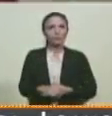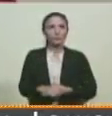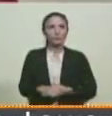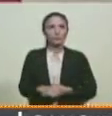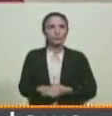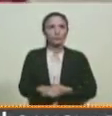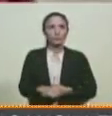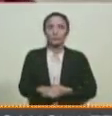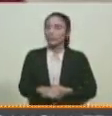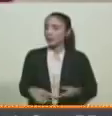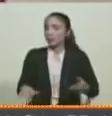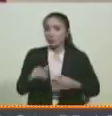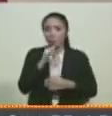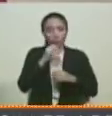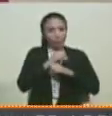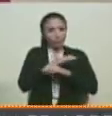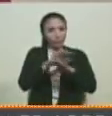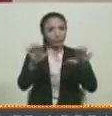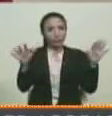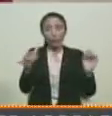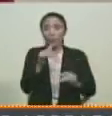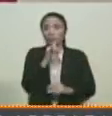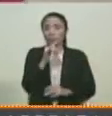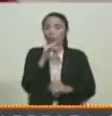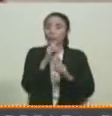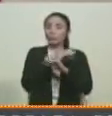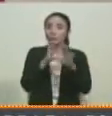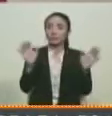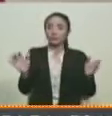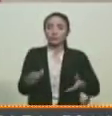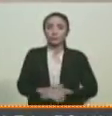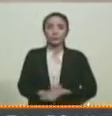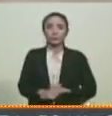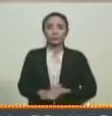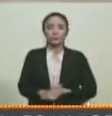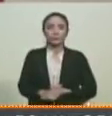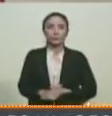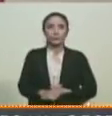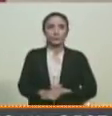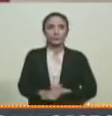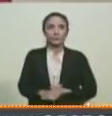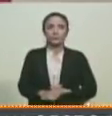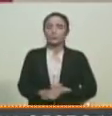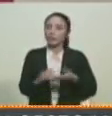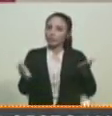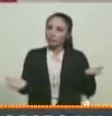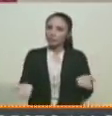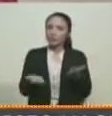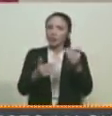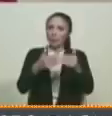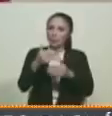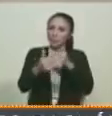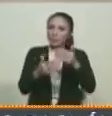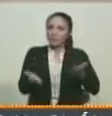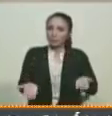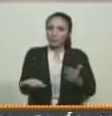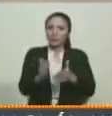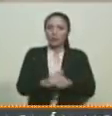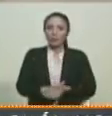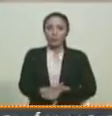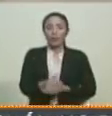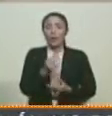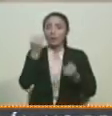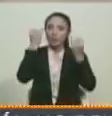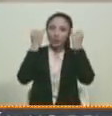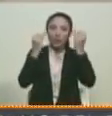Y yo transmitiéndole toda la información posible, bueno, de cuestiones de